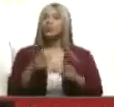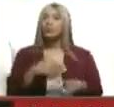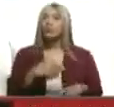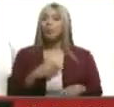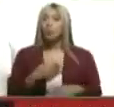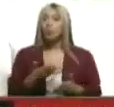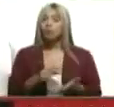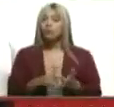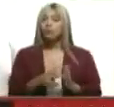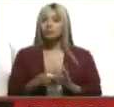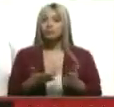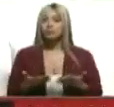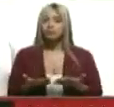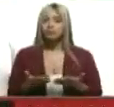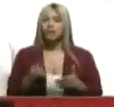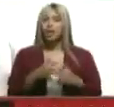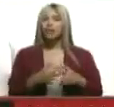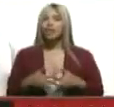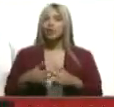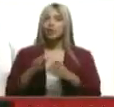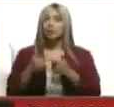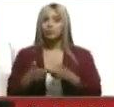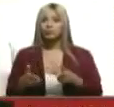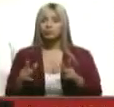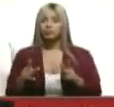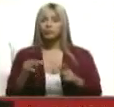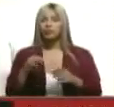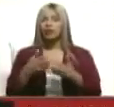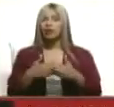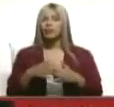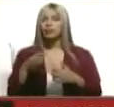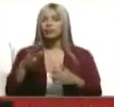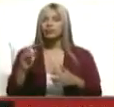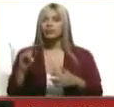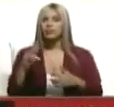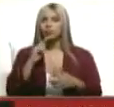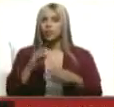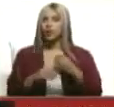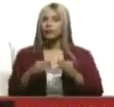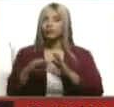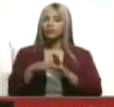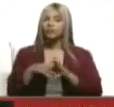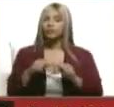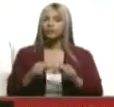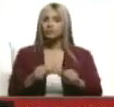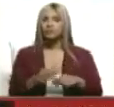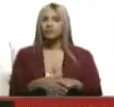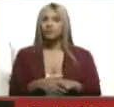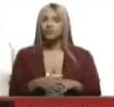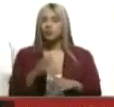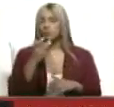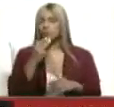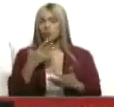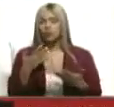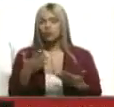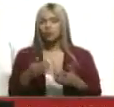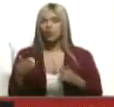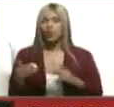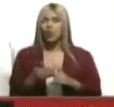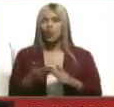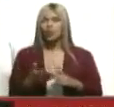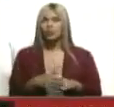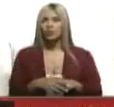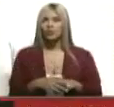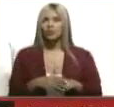ser, que Estados Unidos libere a Citgo, ¿no?, de estas medidas coercitivas que mantiene, como las mantiene, por ejemplo, contra